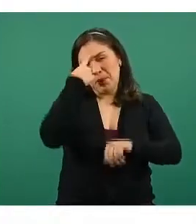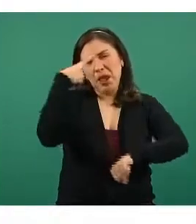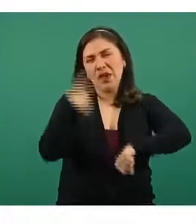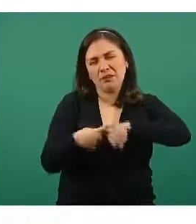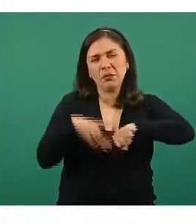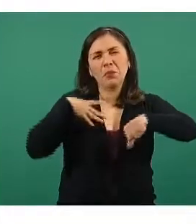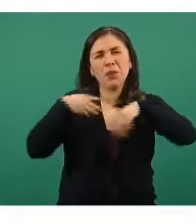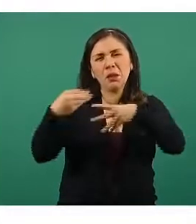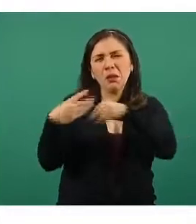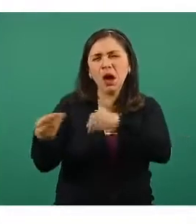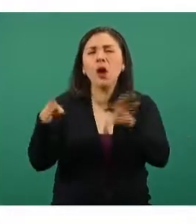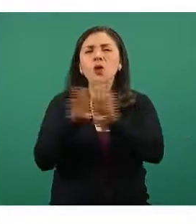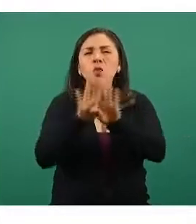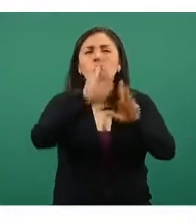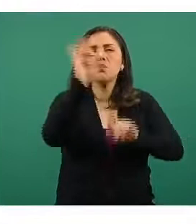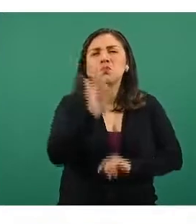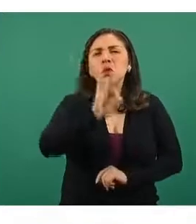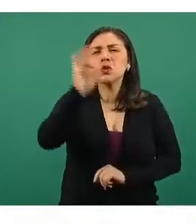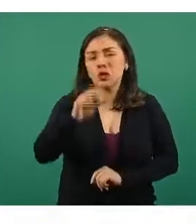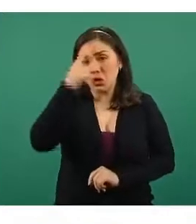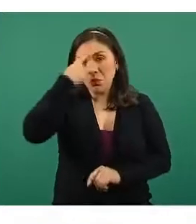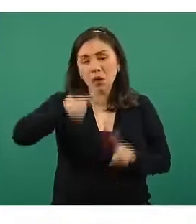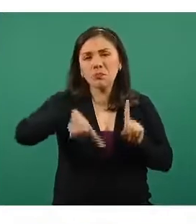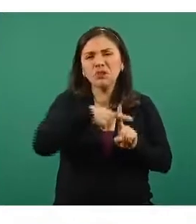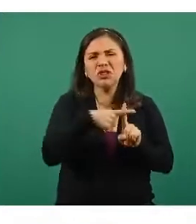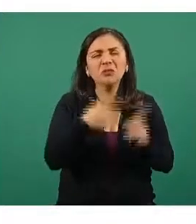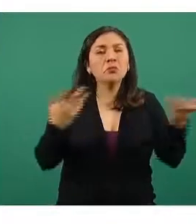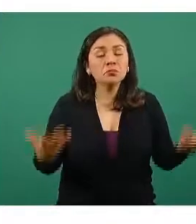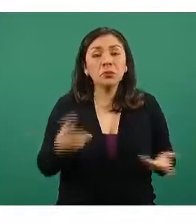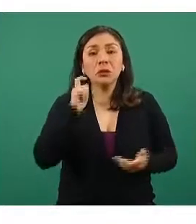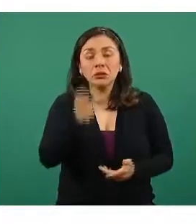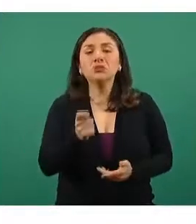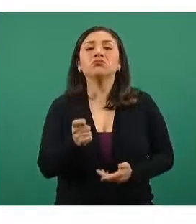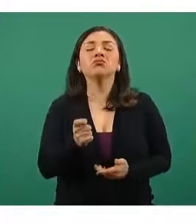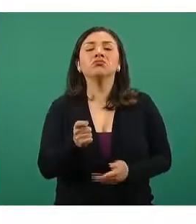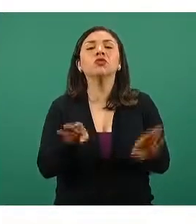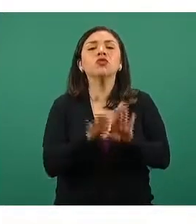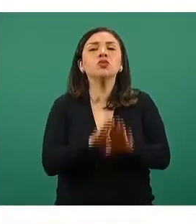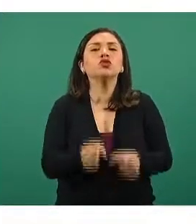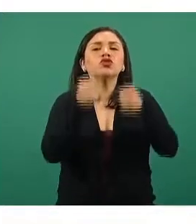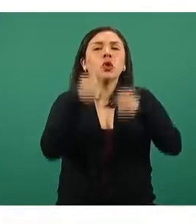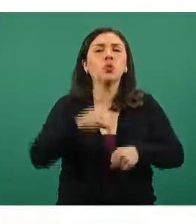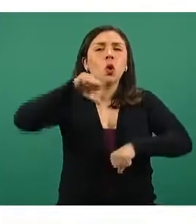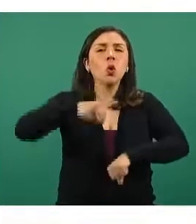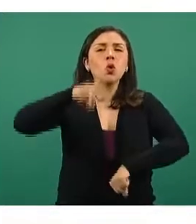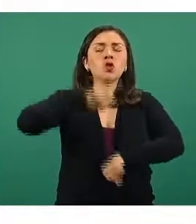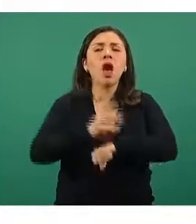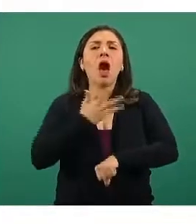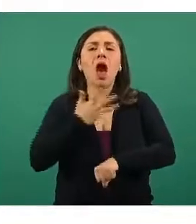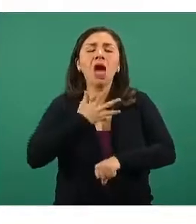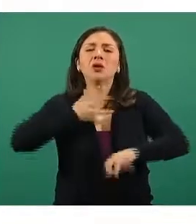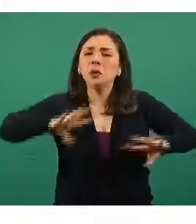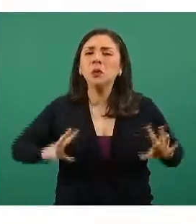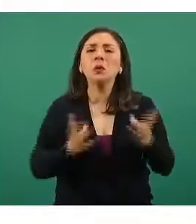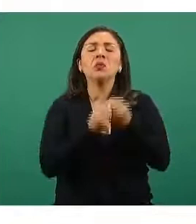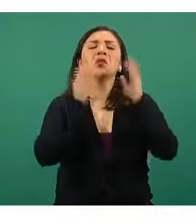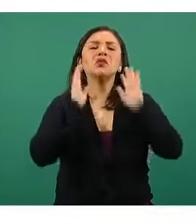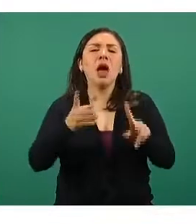epidemiológica y los porcentajes de positividad, de seguro para el corte de hoy son ya casos confirmados